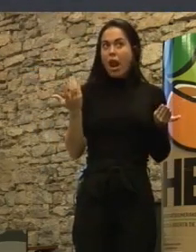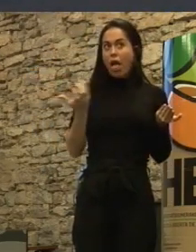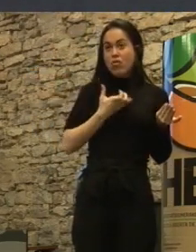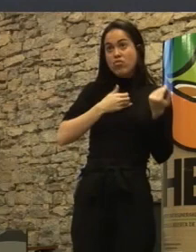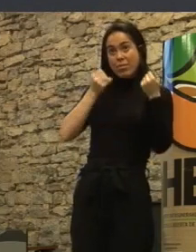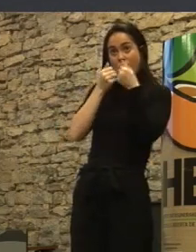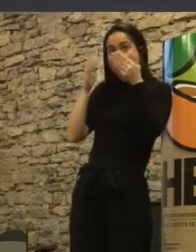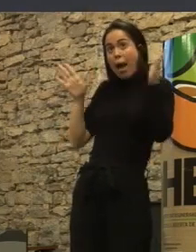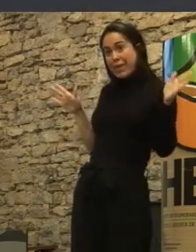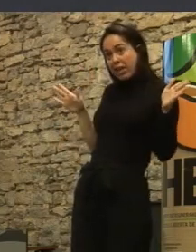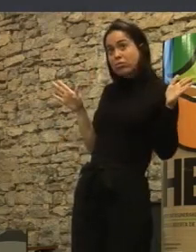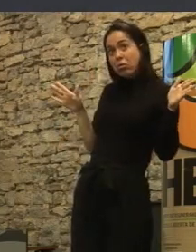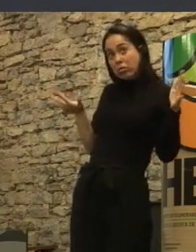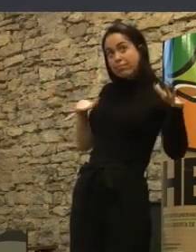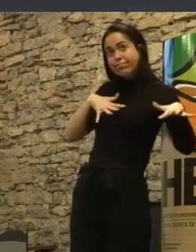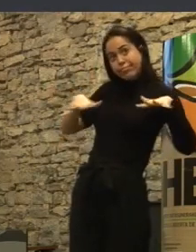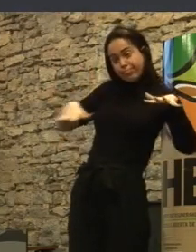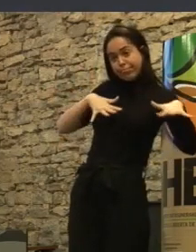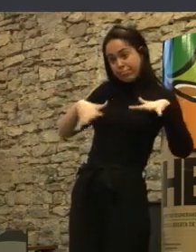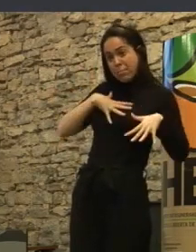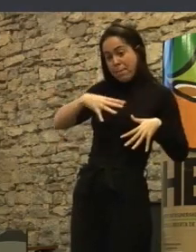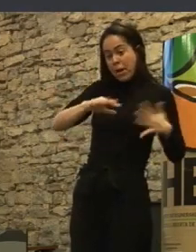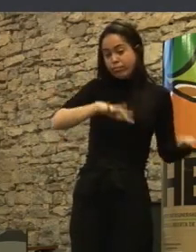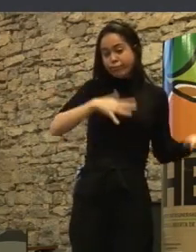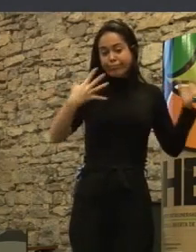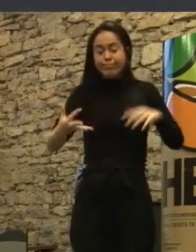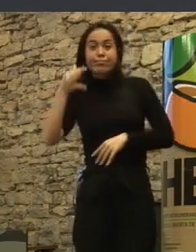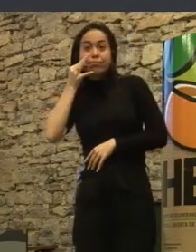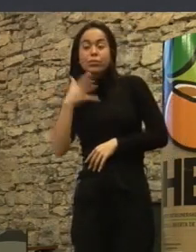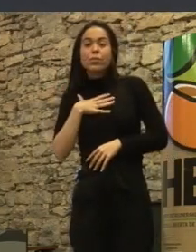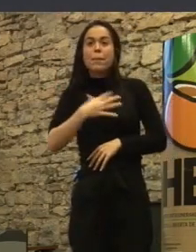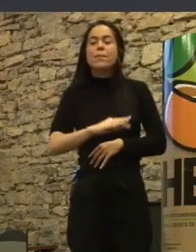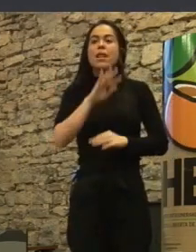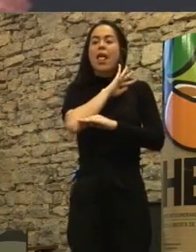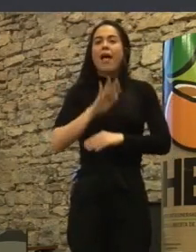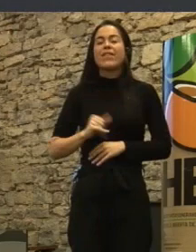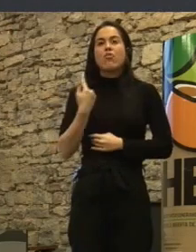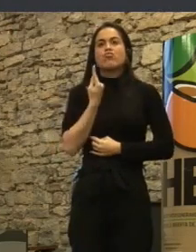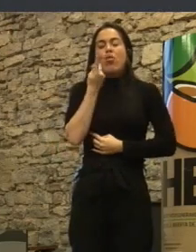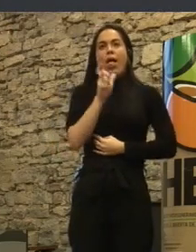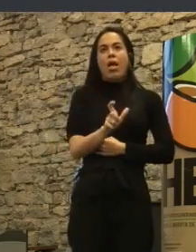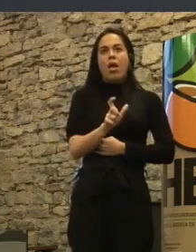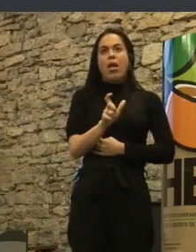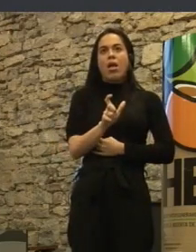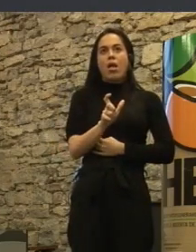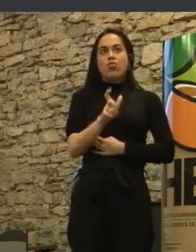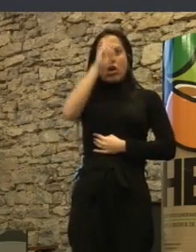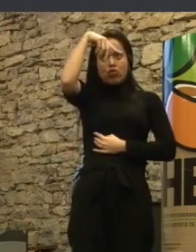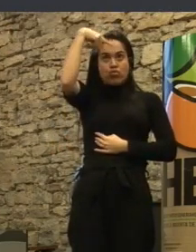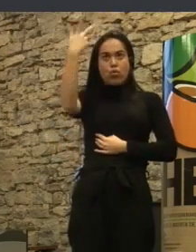como estas. Y por lo tanto, me imagino que una cultura que está abierta a un